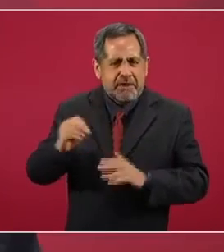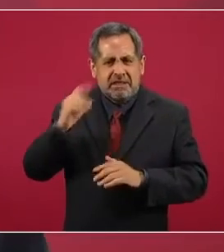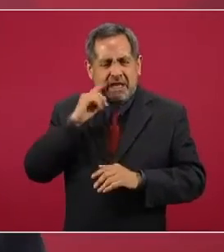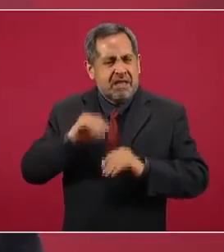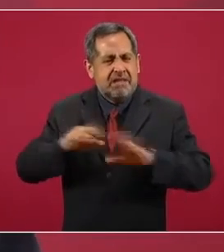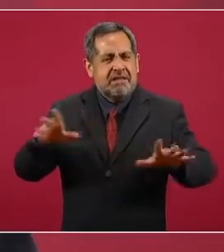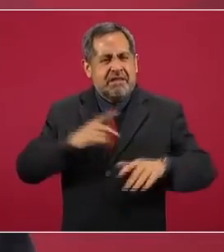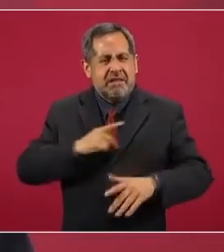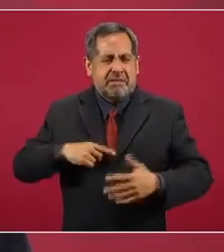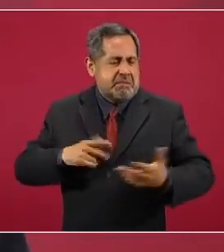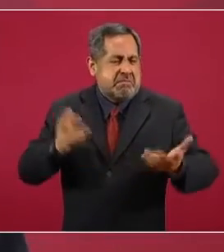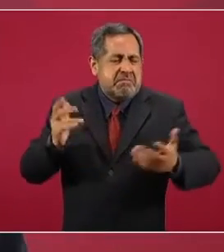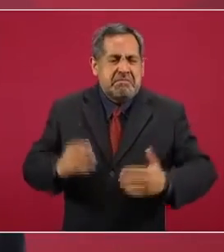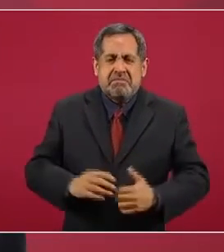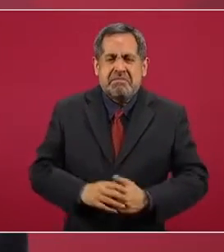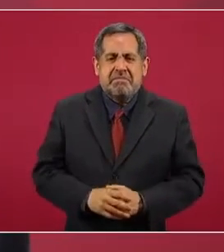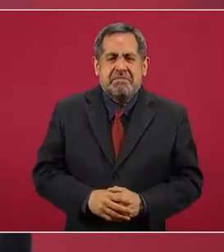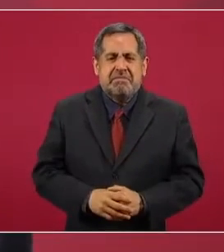O sea,